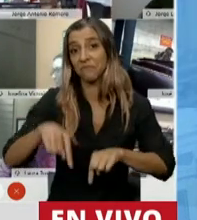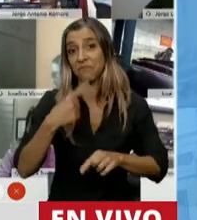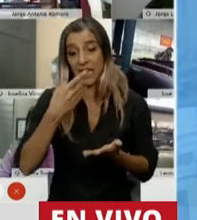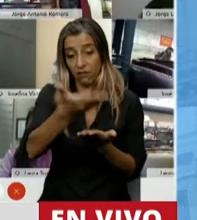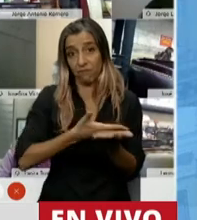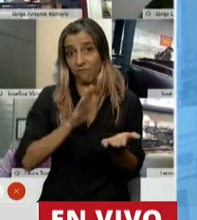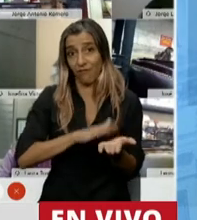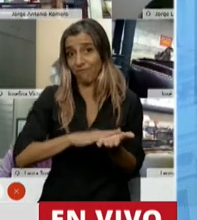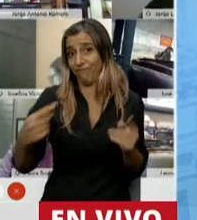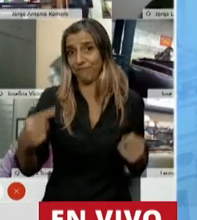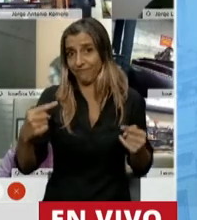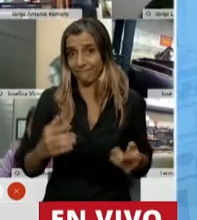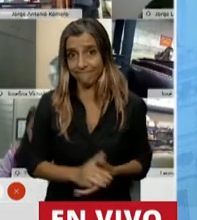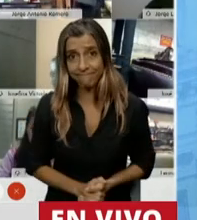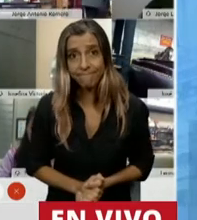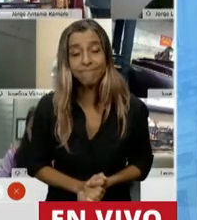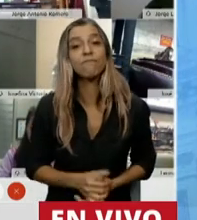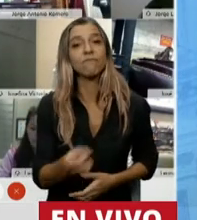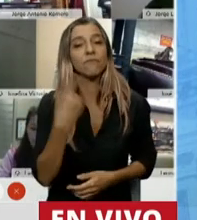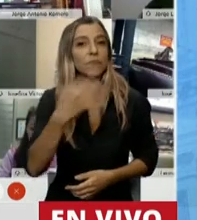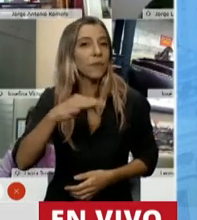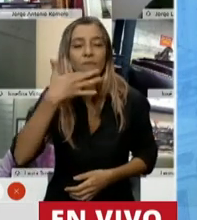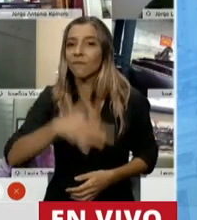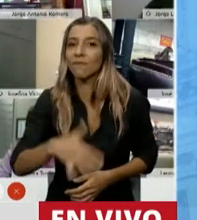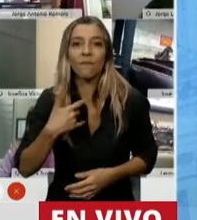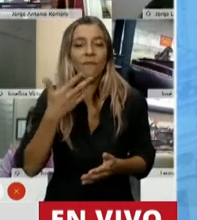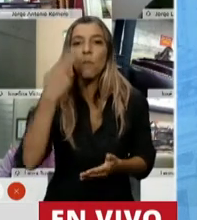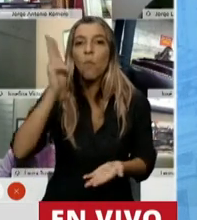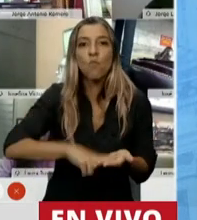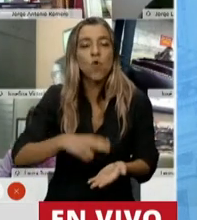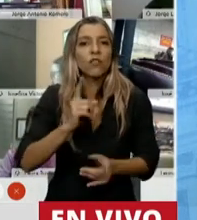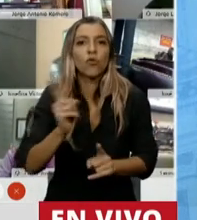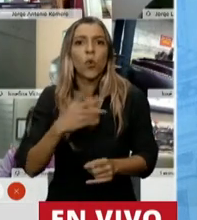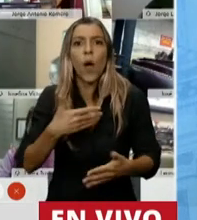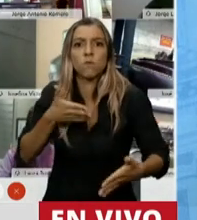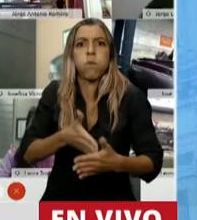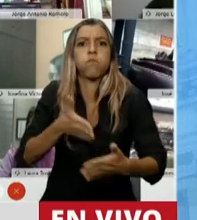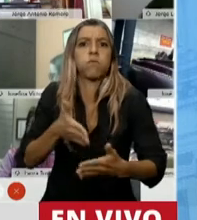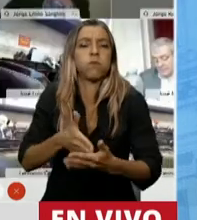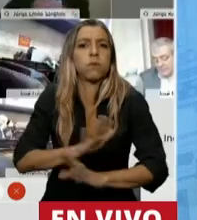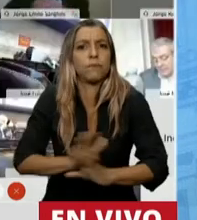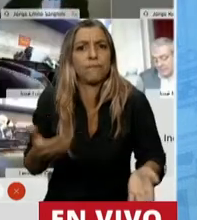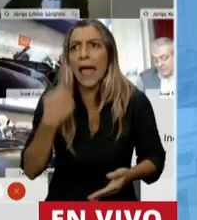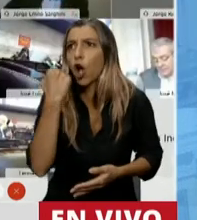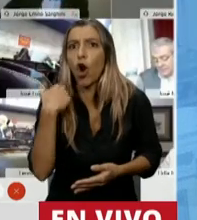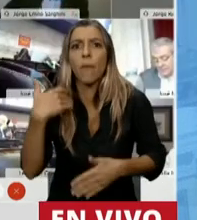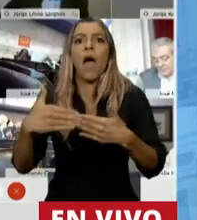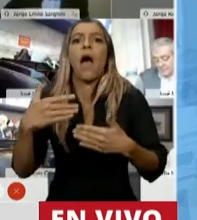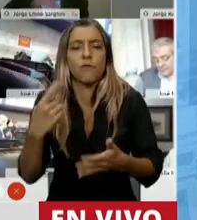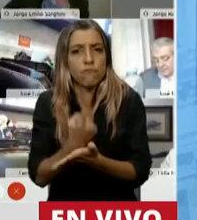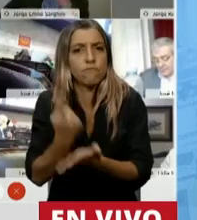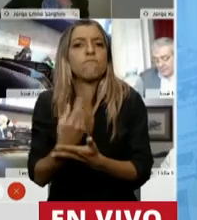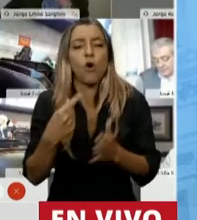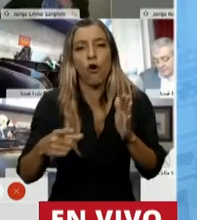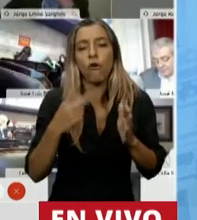planteando. Para eso debemos entender que los impuestos no pueden ser una traba a la actividad económica, al funcionamiento de